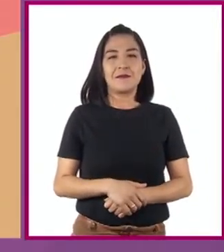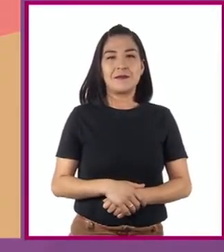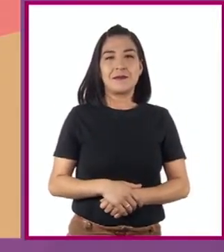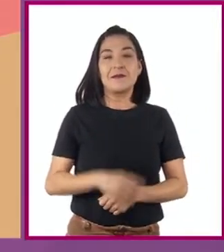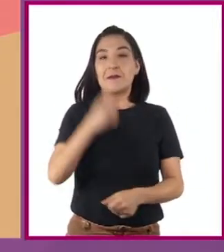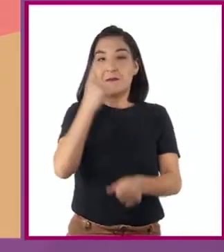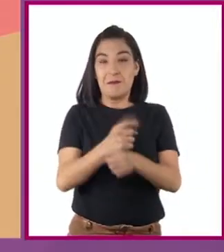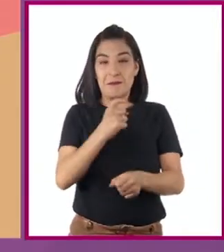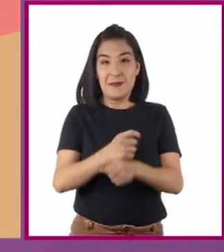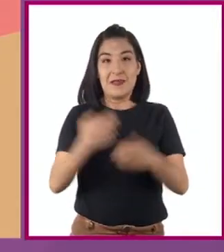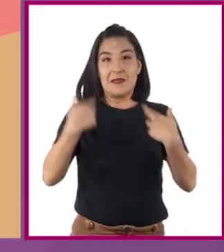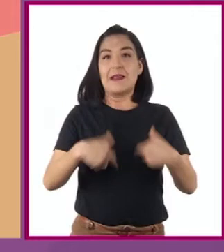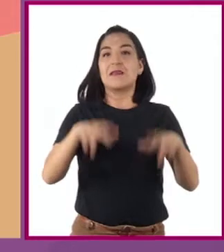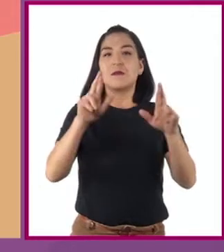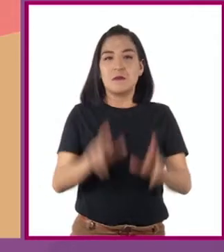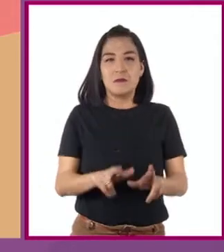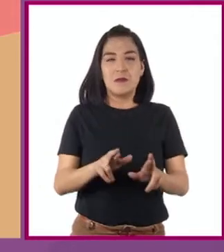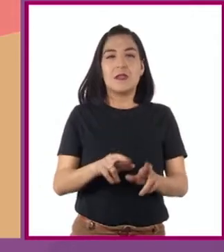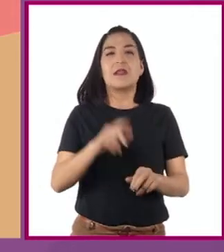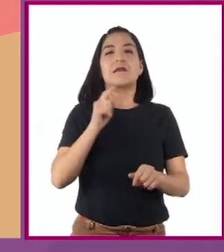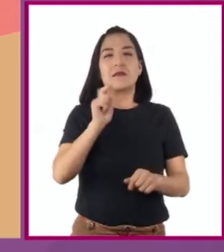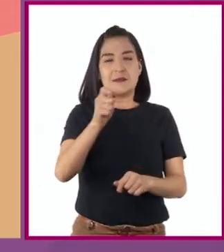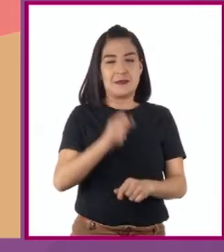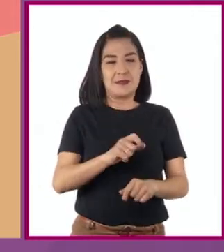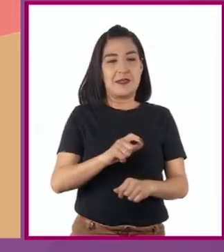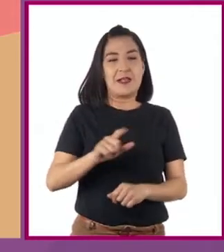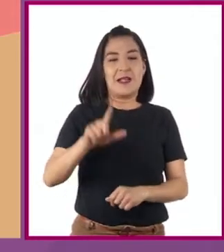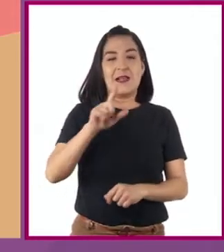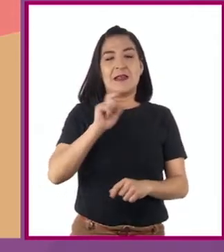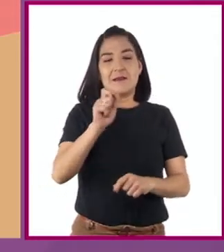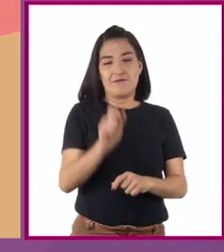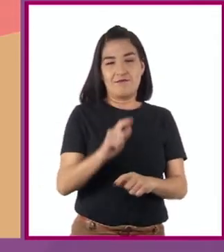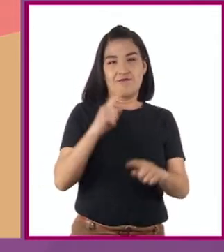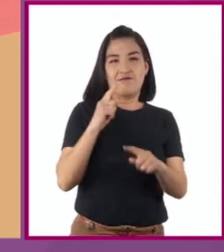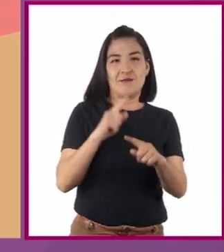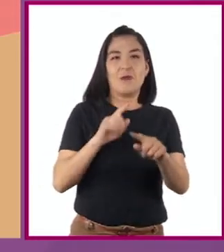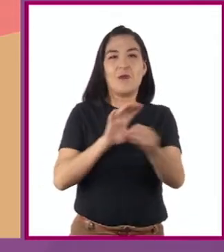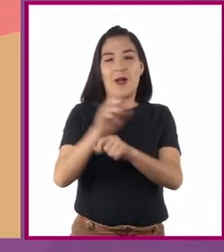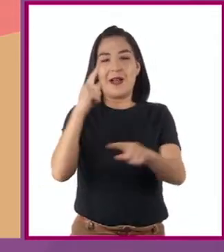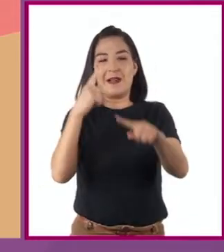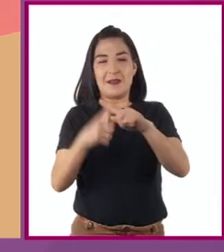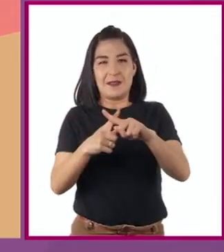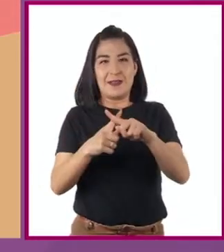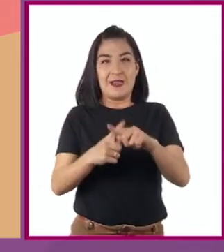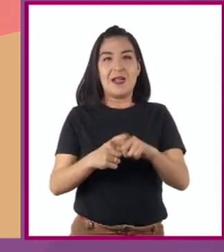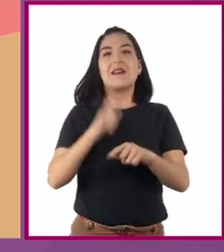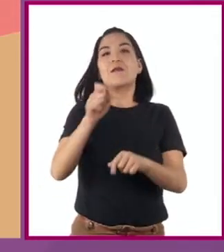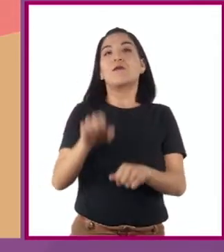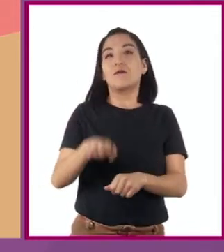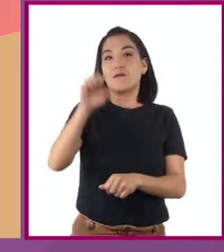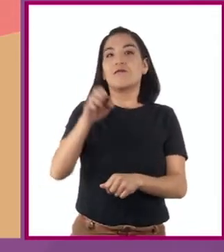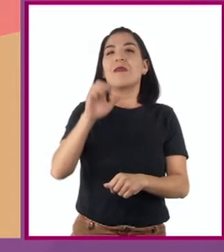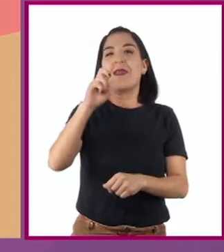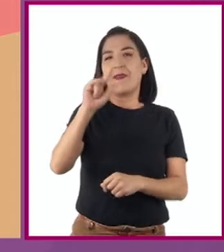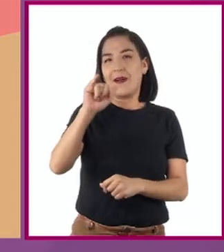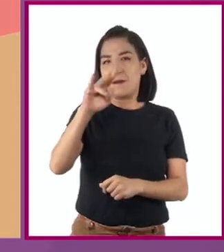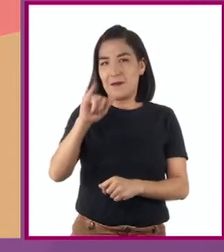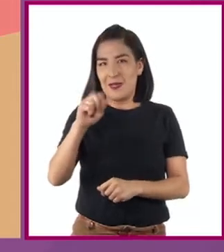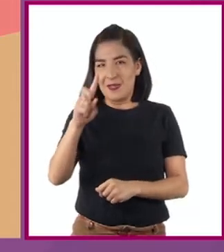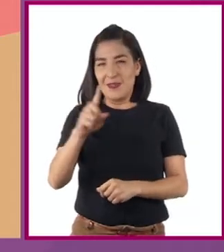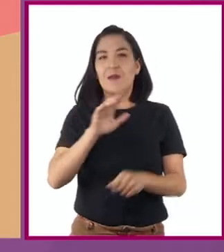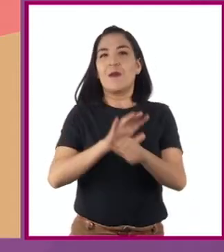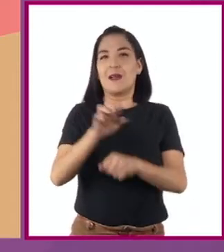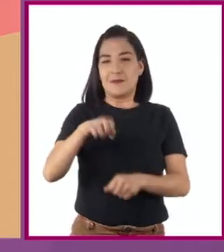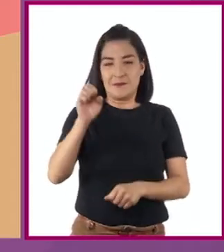Primero, representamos con la literal X a la incógnita, que en este caso corresponde a la edad de David.